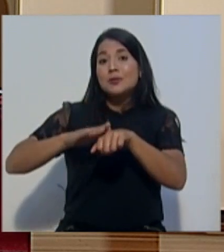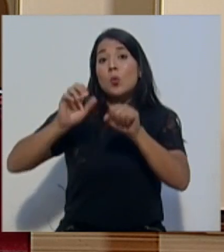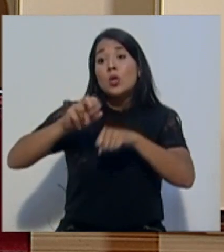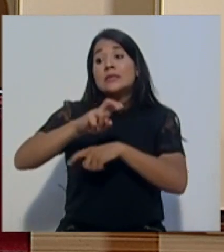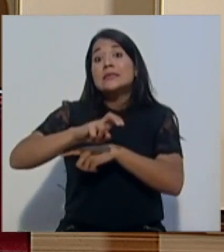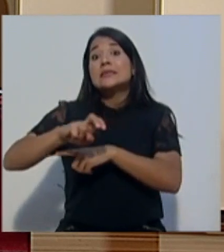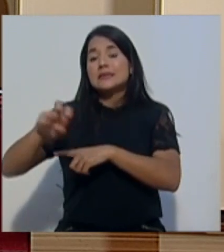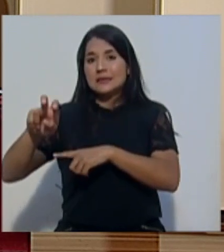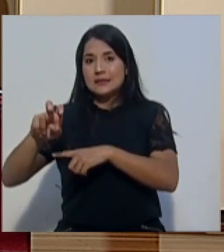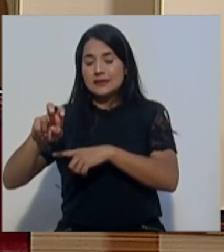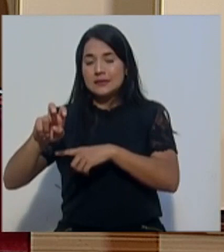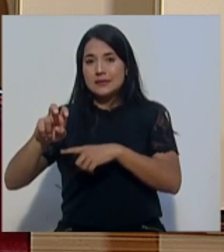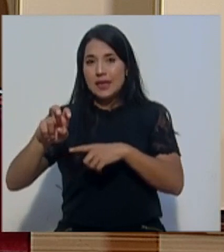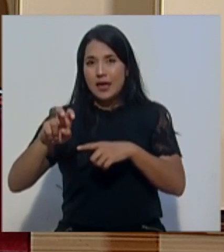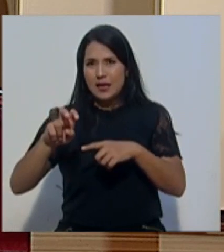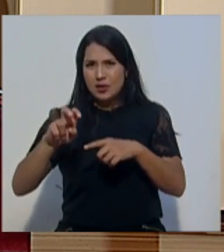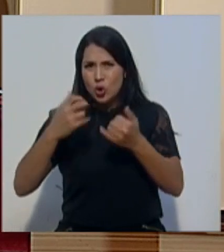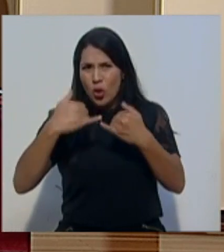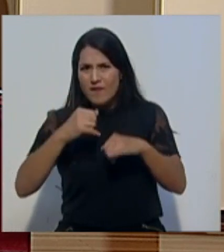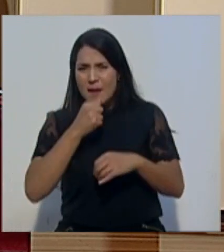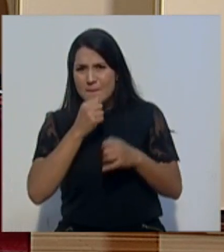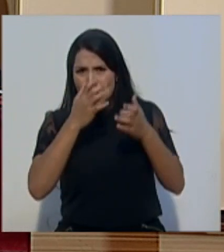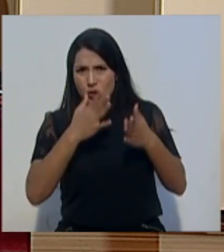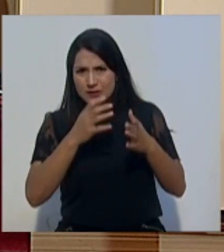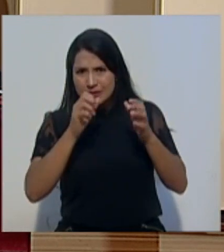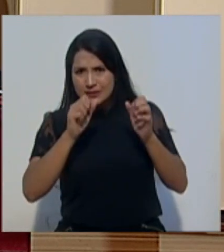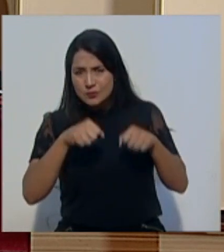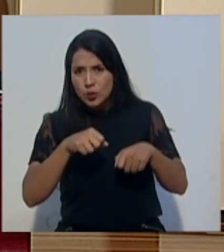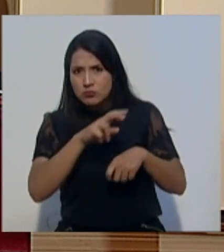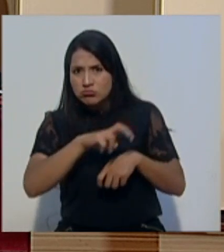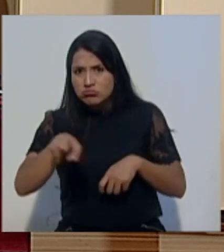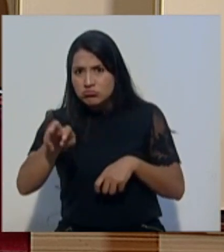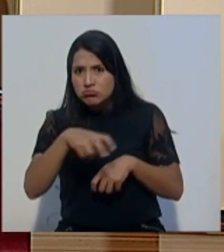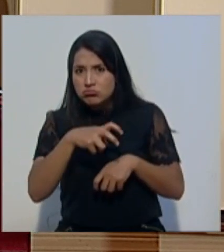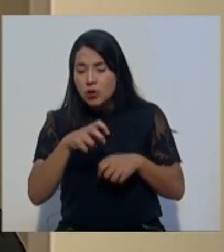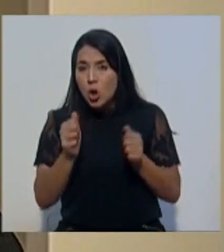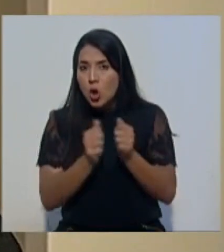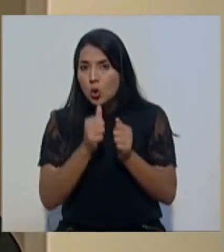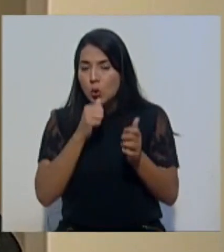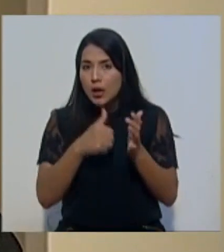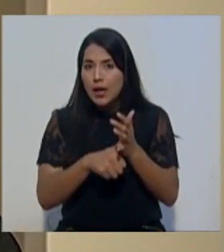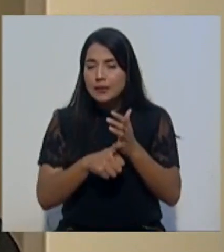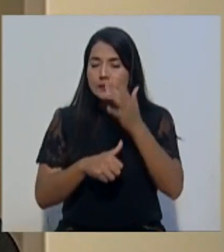señor presidente, o don Sigifredo? Se indica, Sigifredo. Gracias, señor presidente.